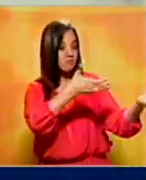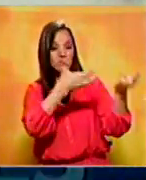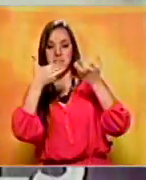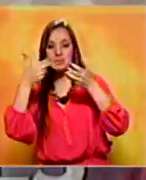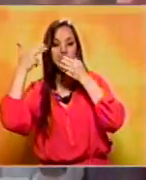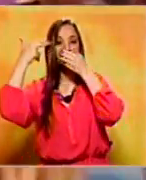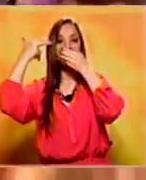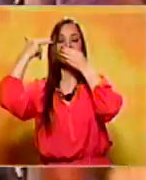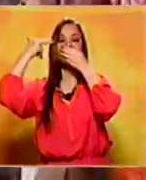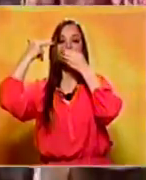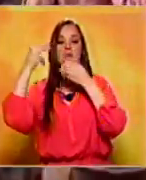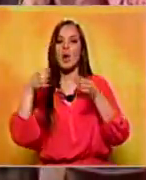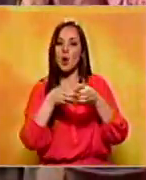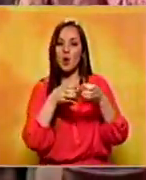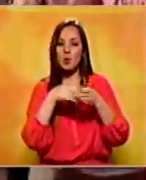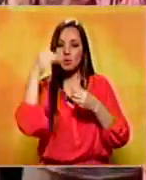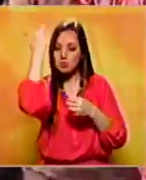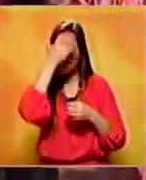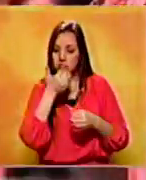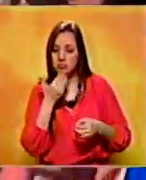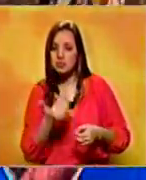secta islámica Boko Haram.